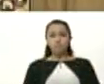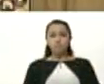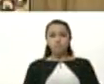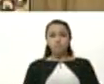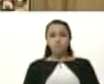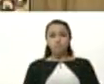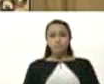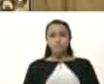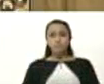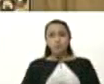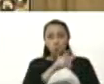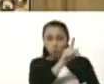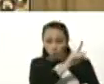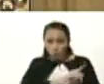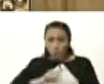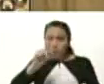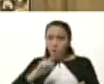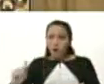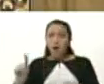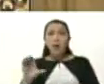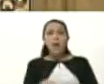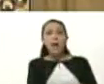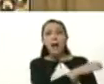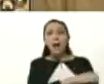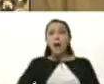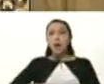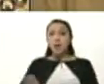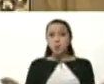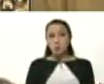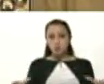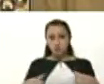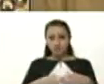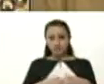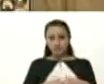con los versos de las canciones de ellos.